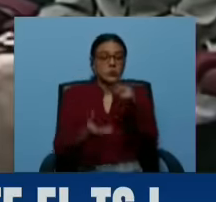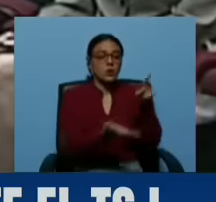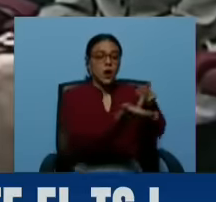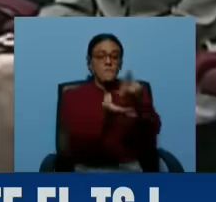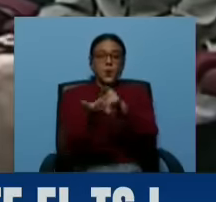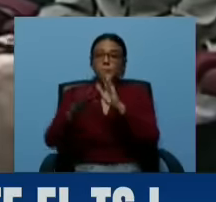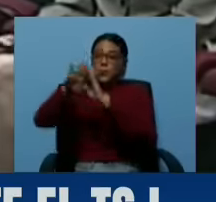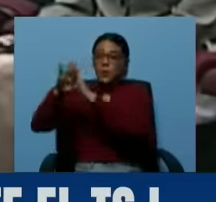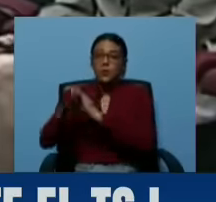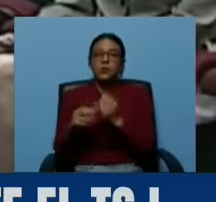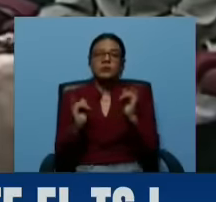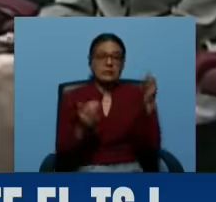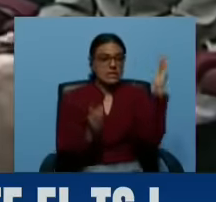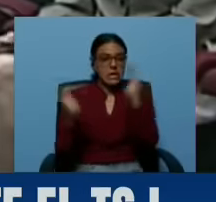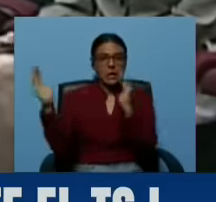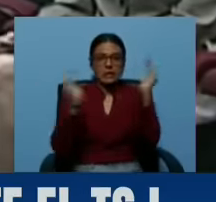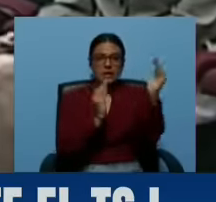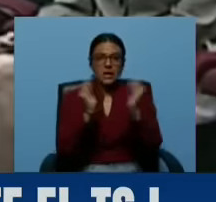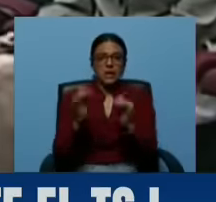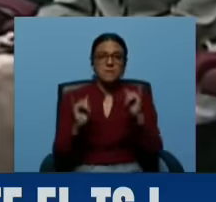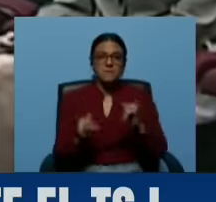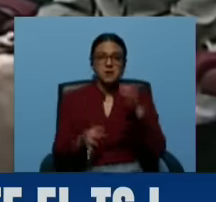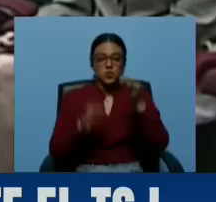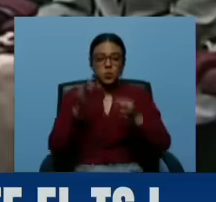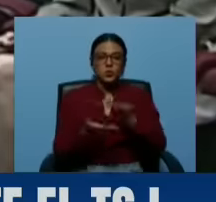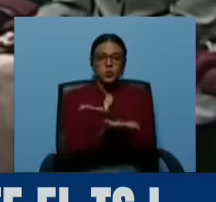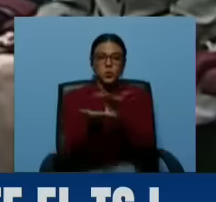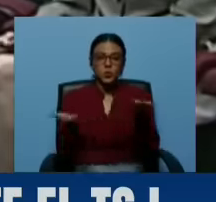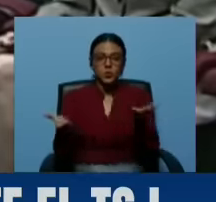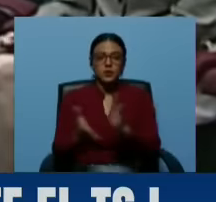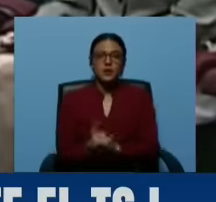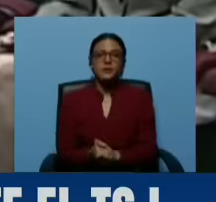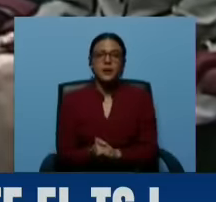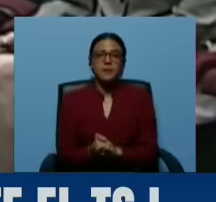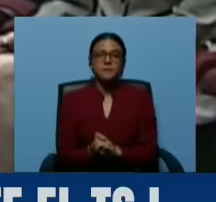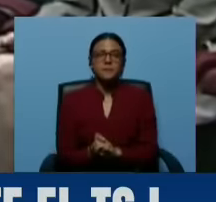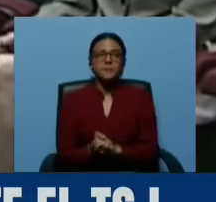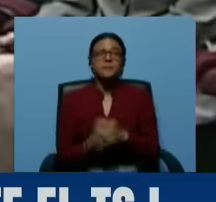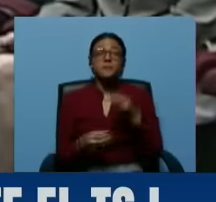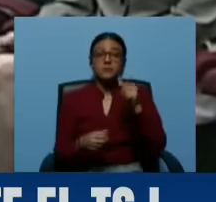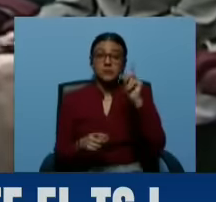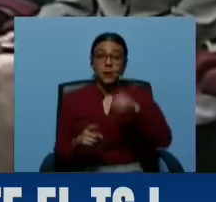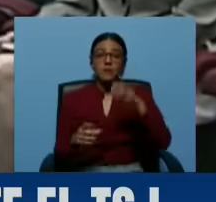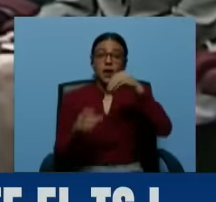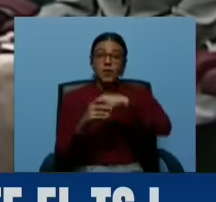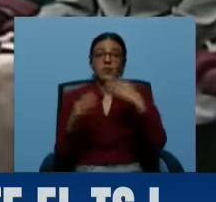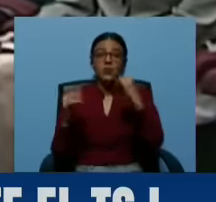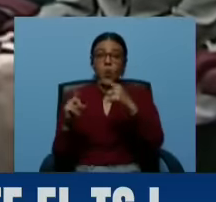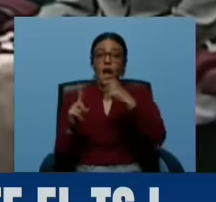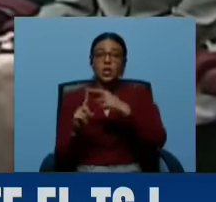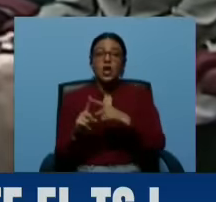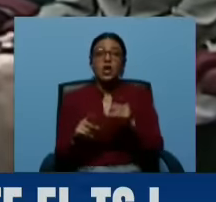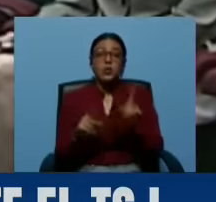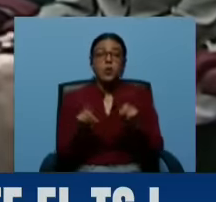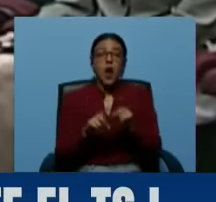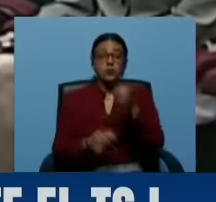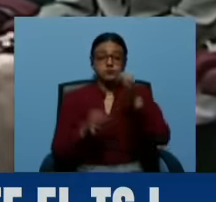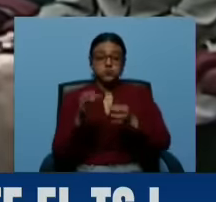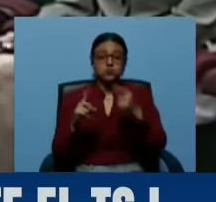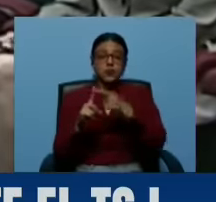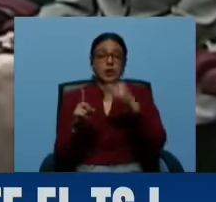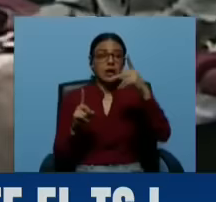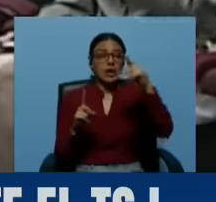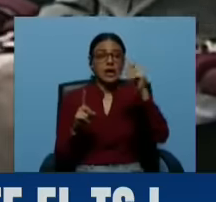sala electoral del Tribunal Supremo de Justicia, que la integra la doctora Carilias Rodríguez, quien